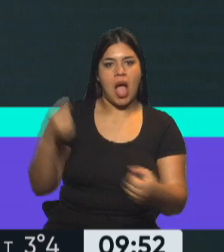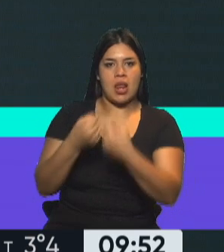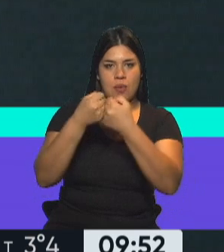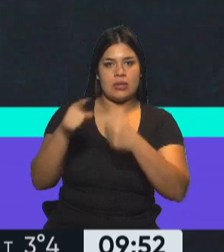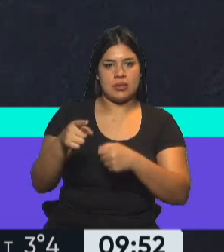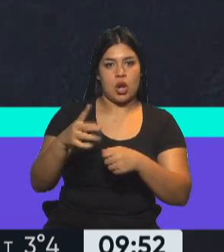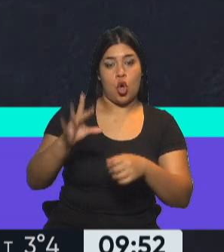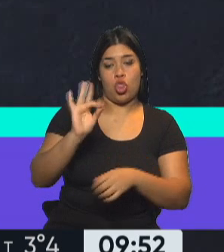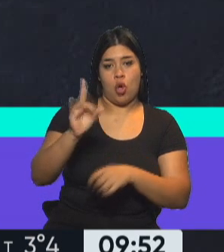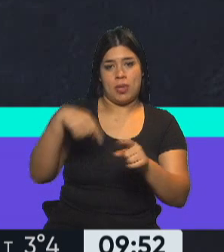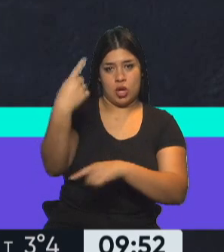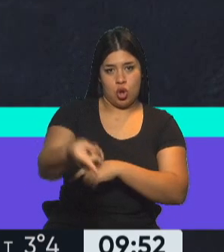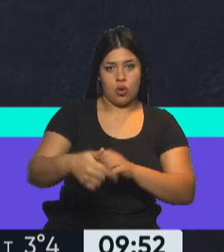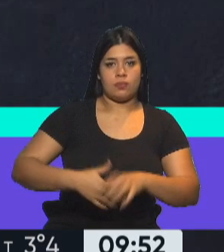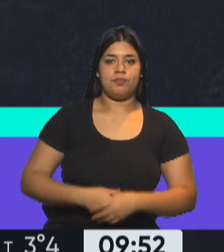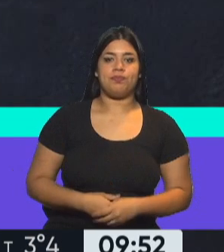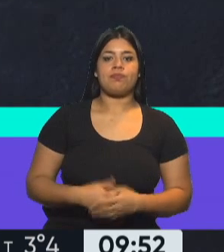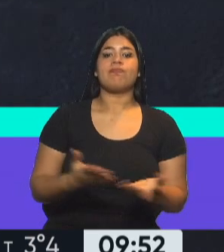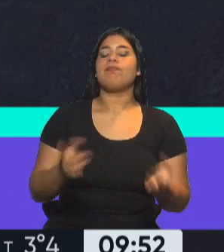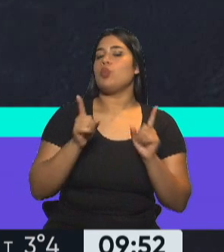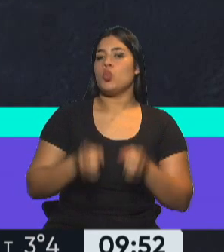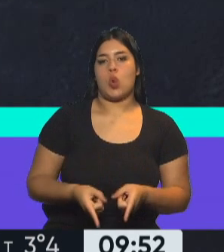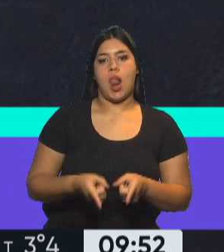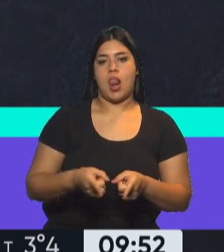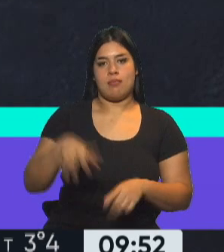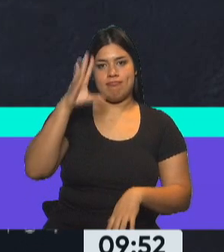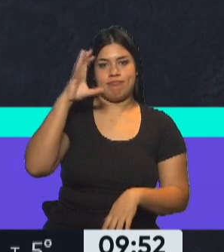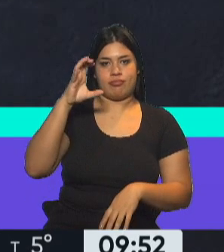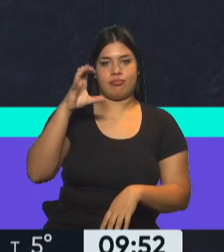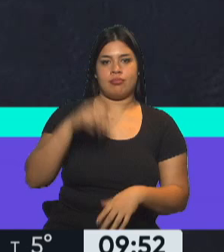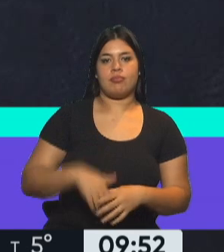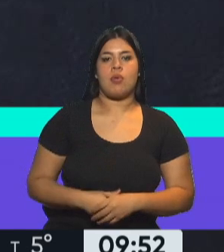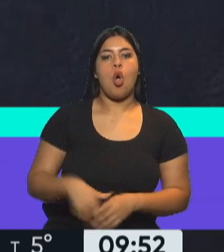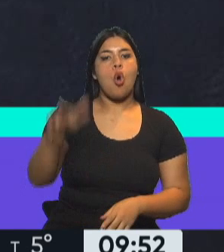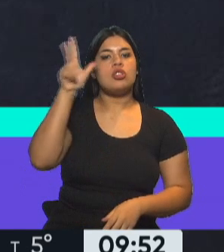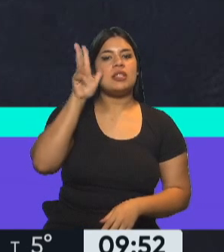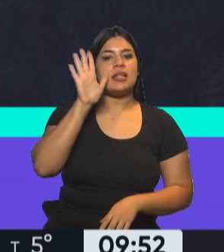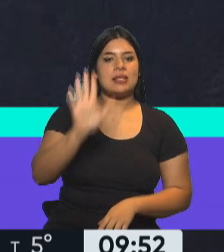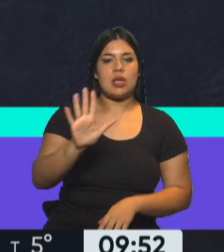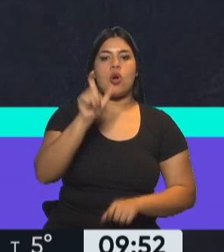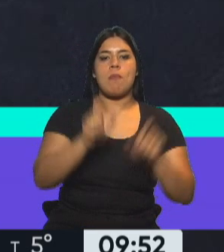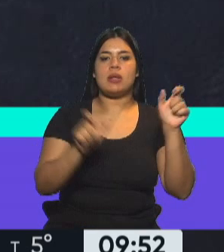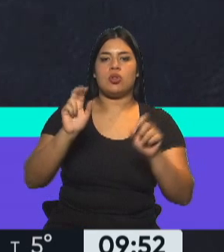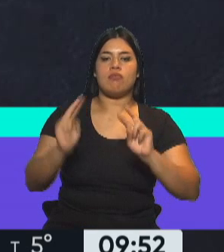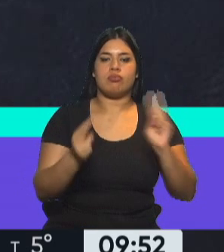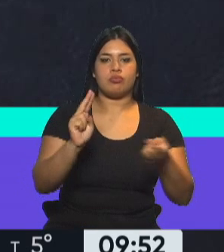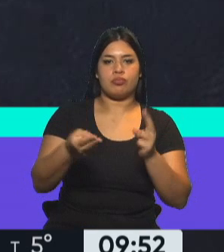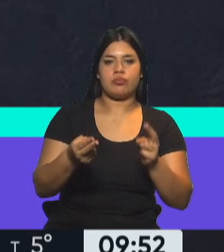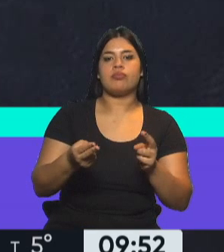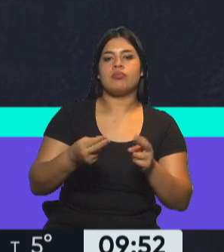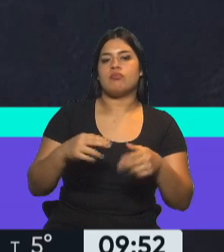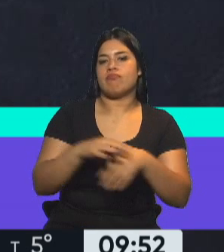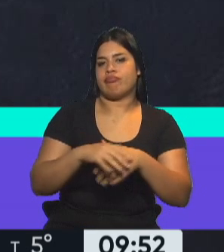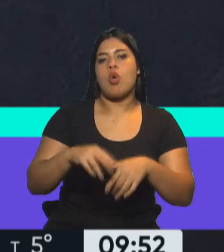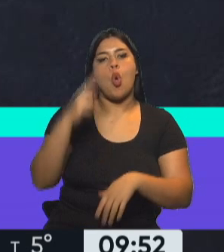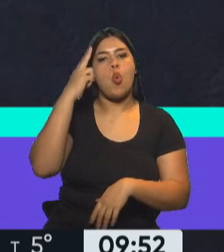domingo, pero el recordatorio de las 85 víctimas se va a realizar a las 9:53